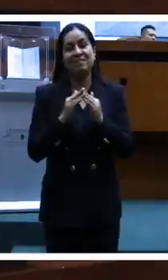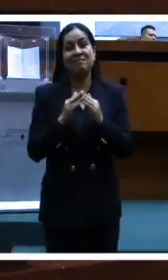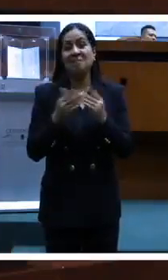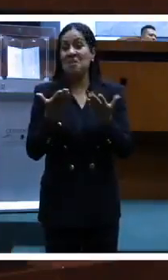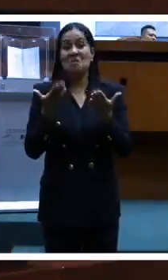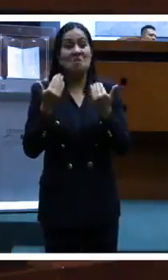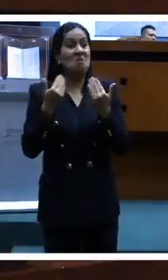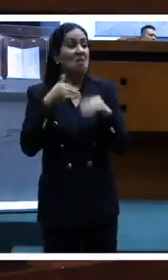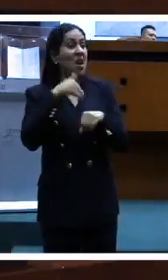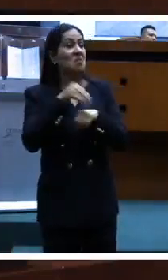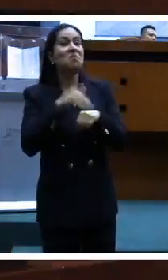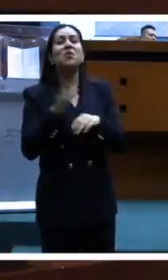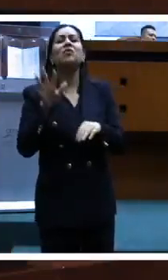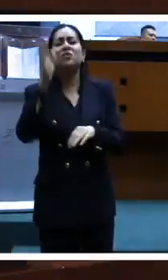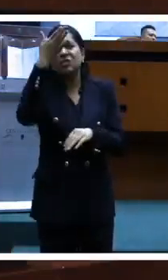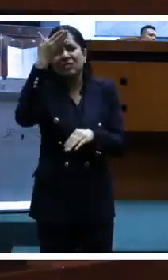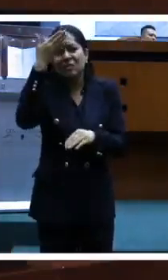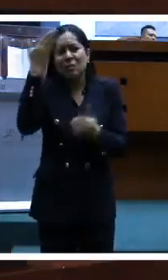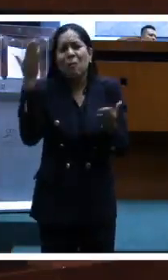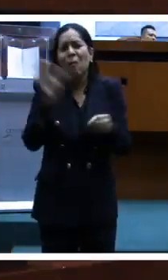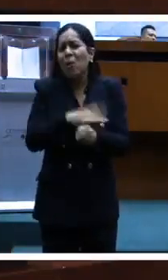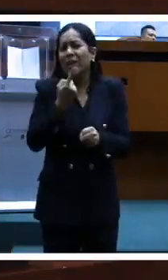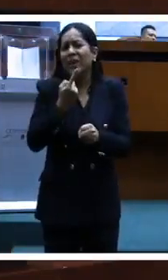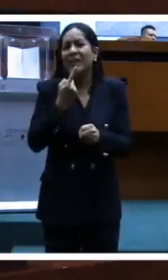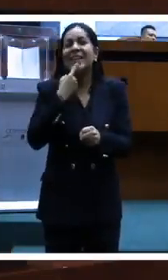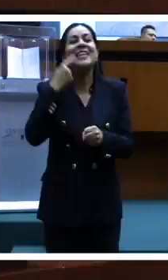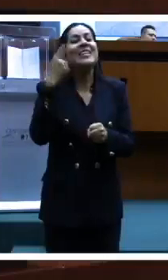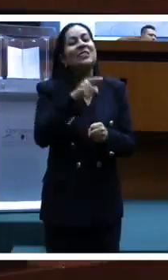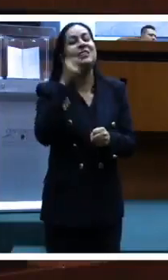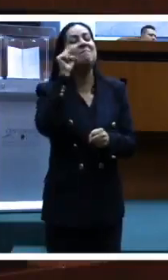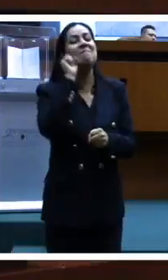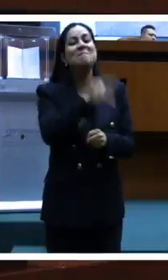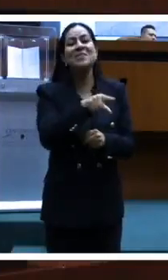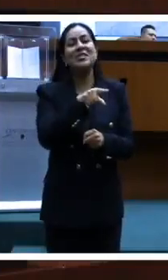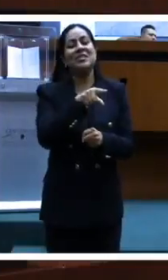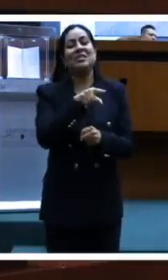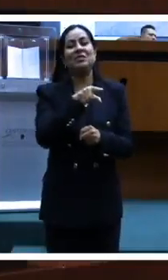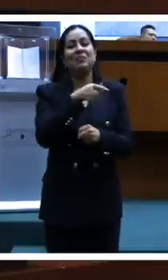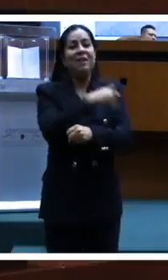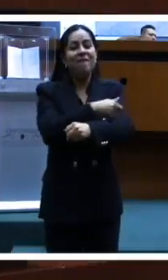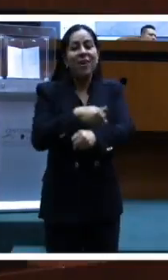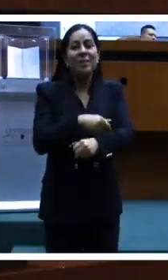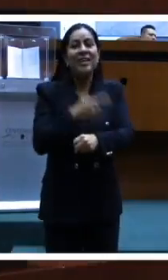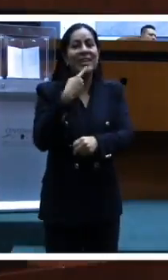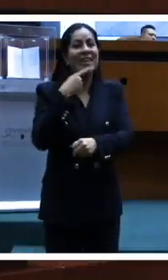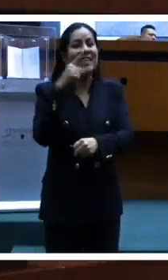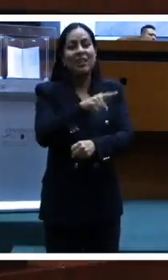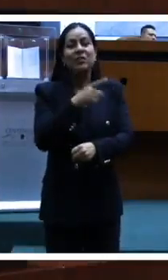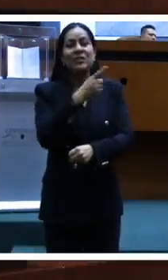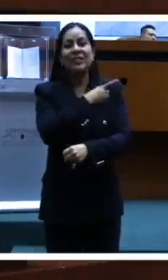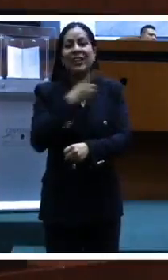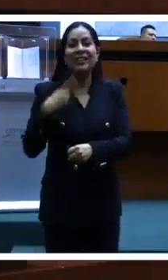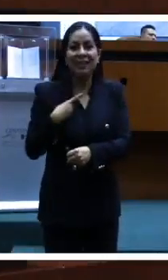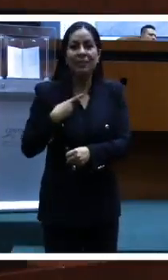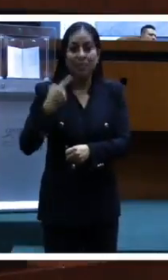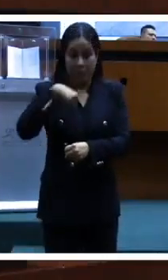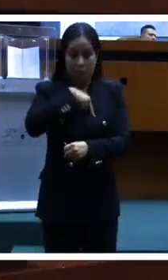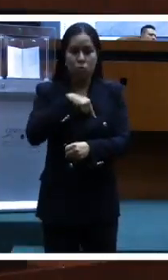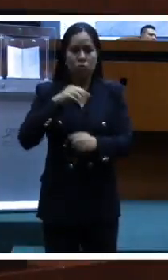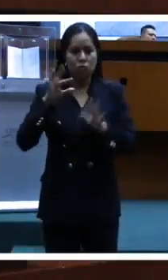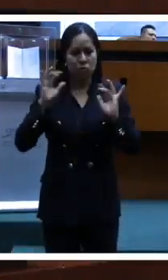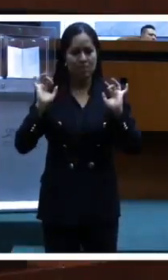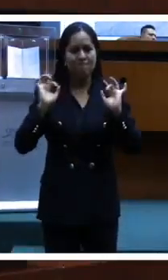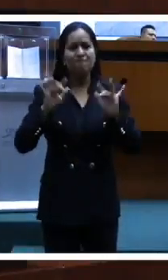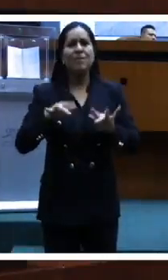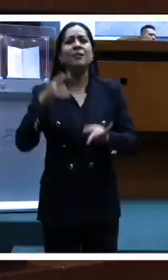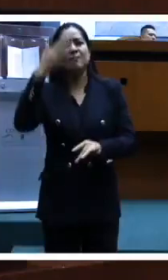cifras, ¿saben por qué? Porque quienes tienen que denunciar son precisamente sus mismos familiares. Pero nosotras las activistas sociales